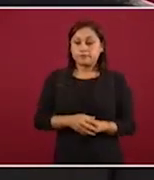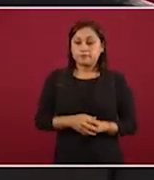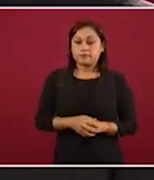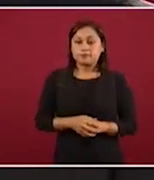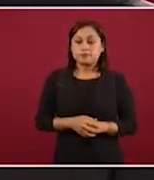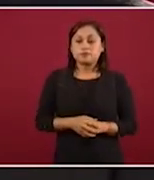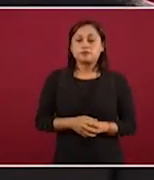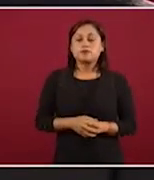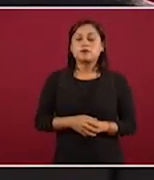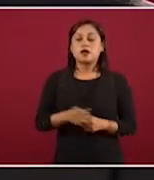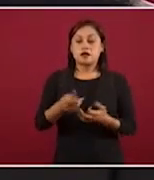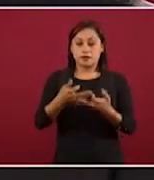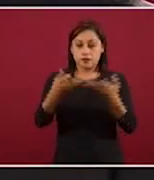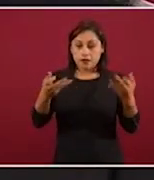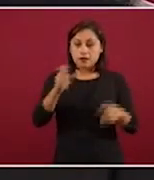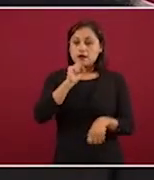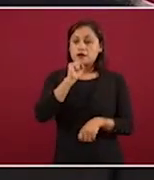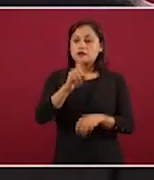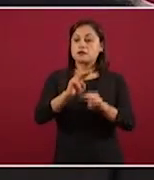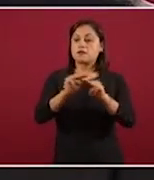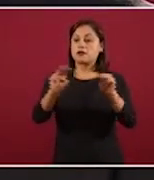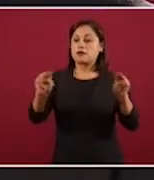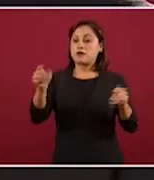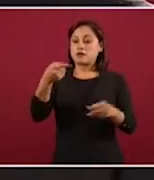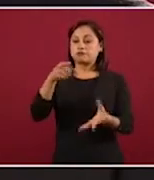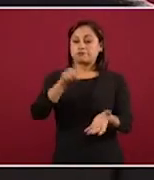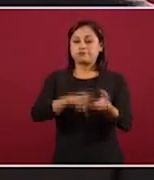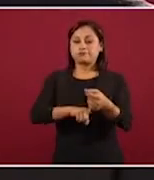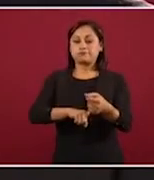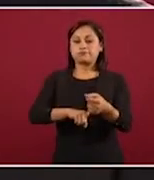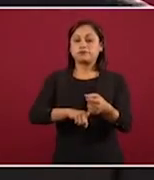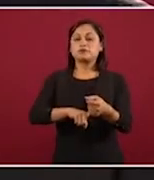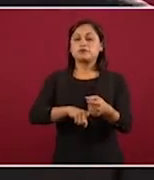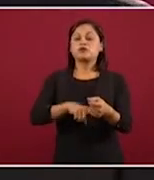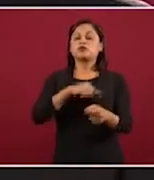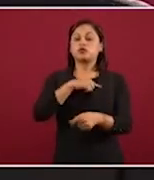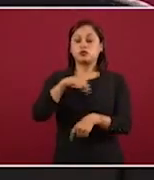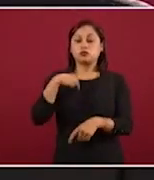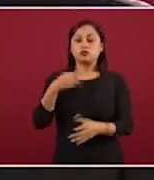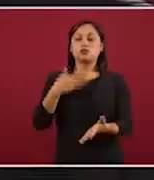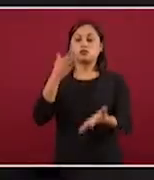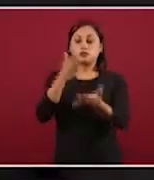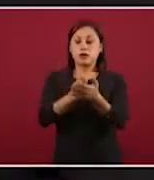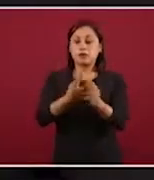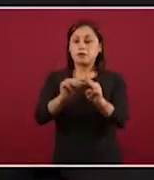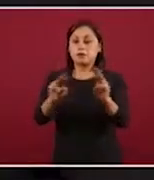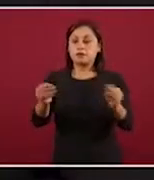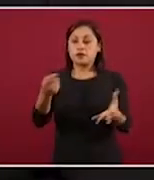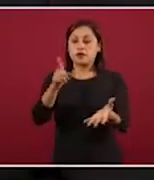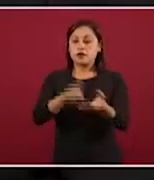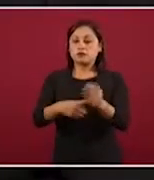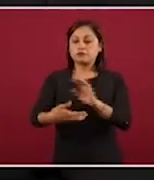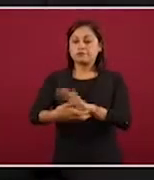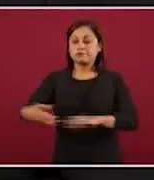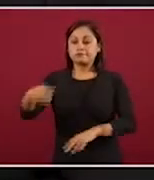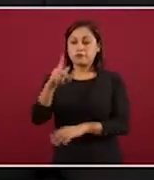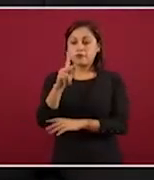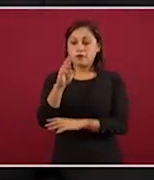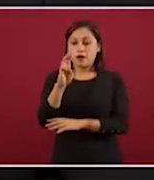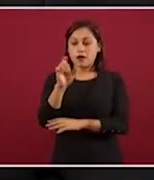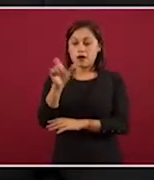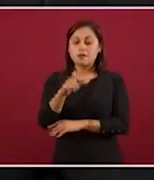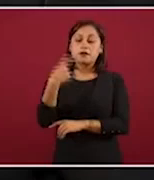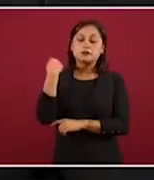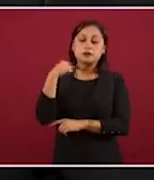y el mar vamos a ir a plataformas marítimas vamos a tabasco y